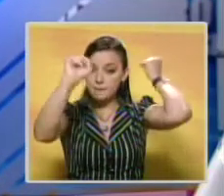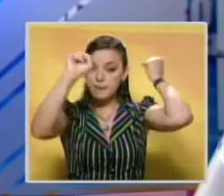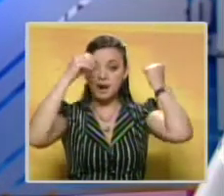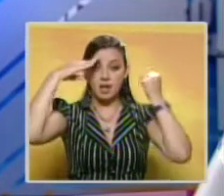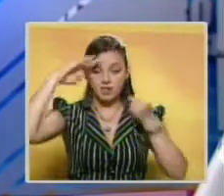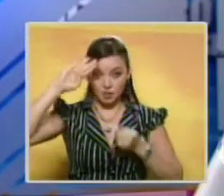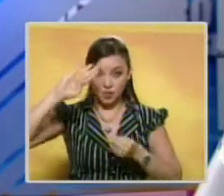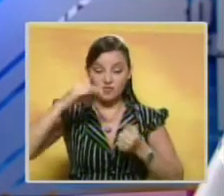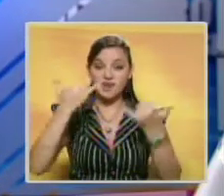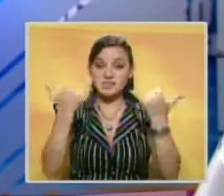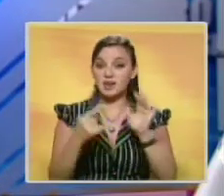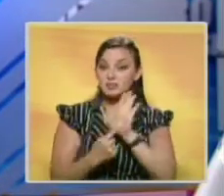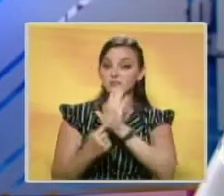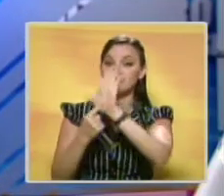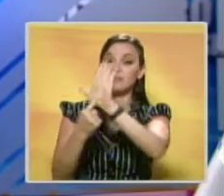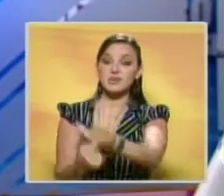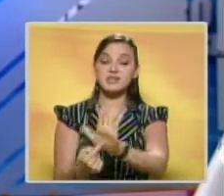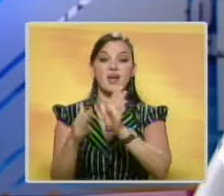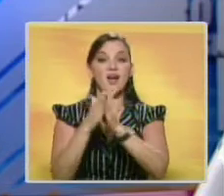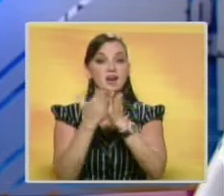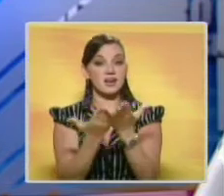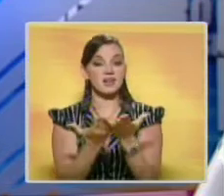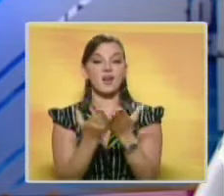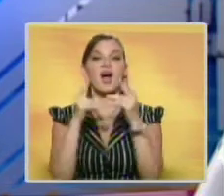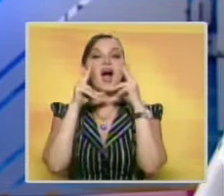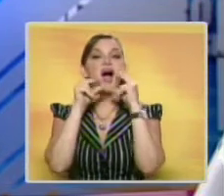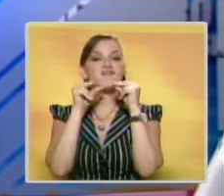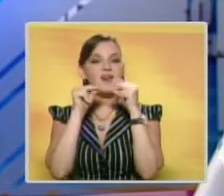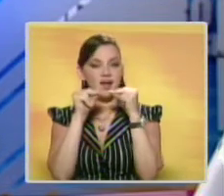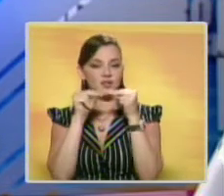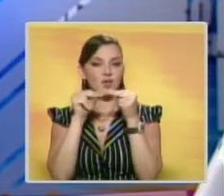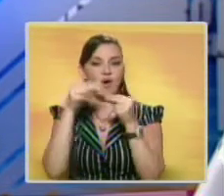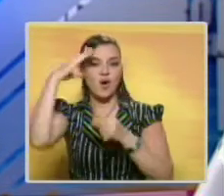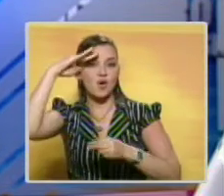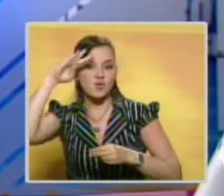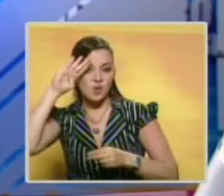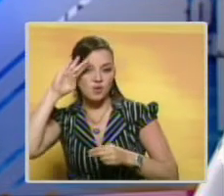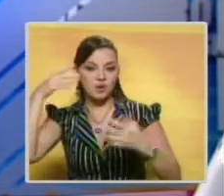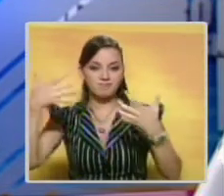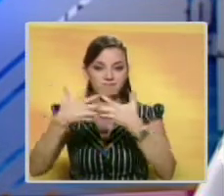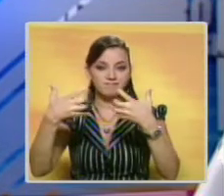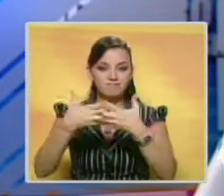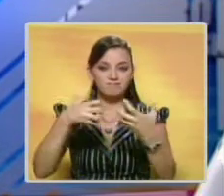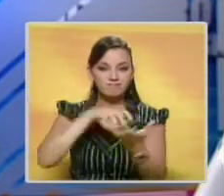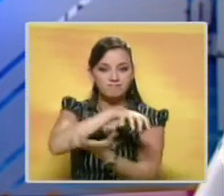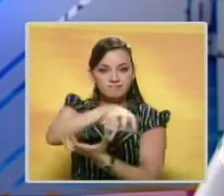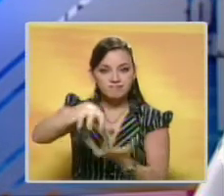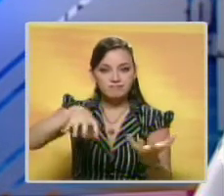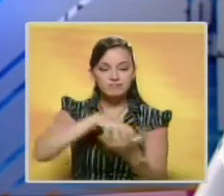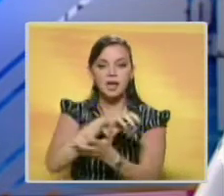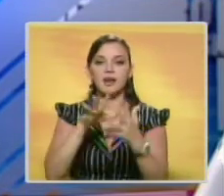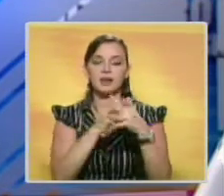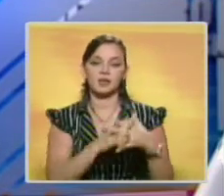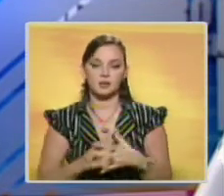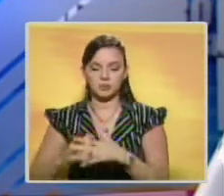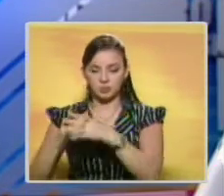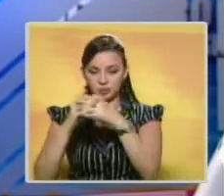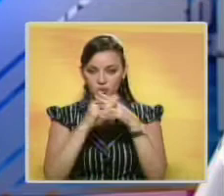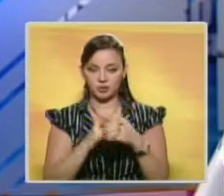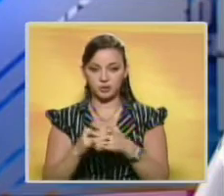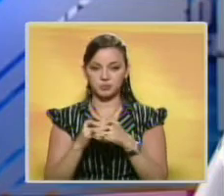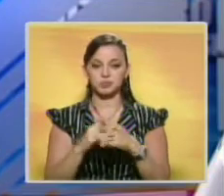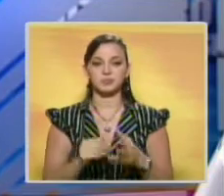presentado el libro Aproximaciones al conflicto Cuba-Estados Unidos, de la autoría de los historiadores Esteban Morales Domínguez y